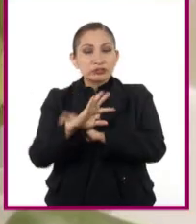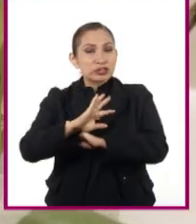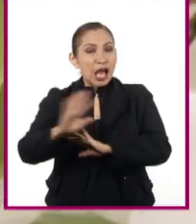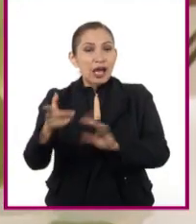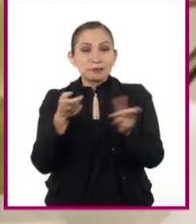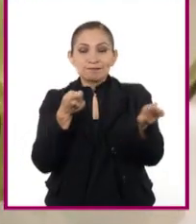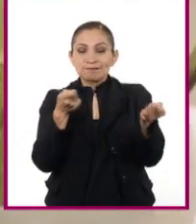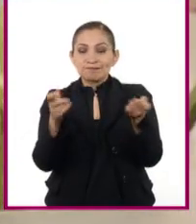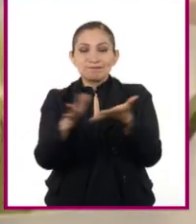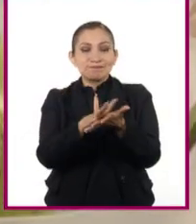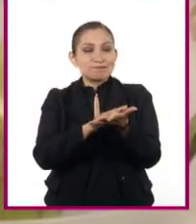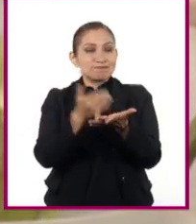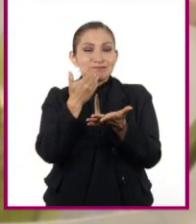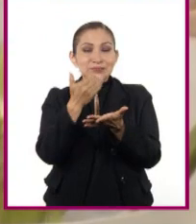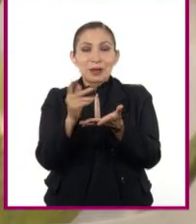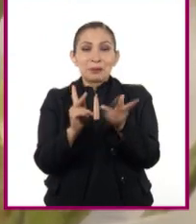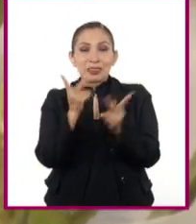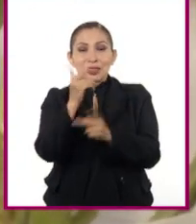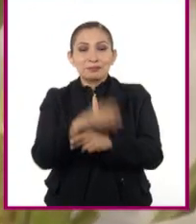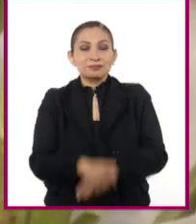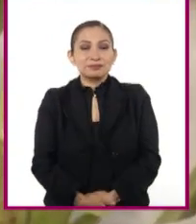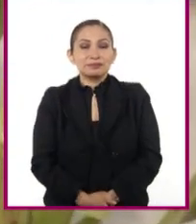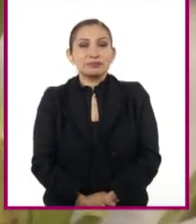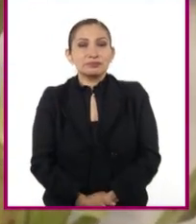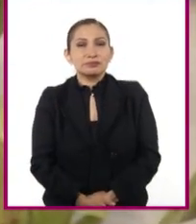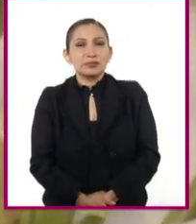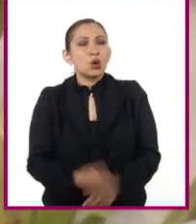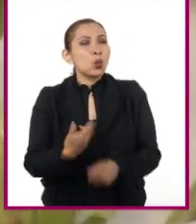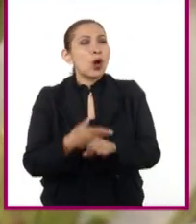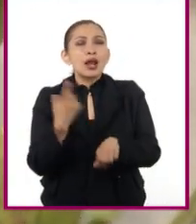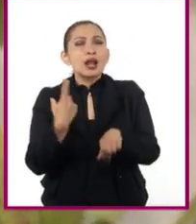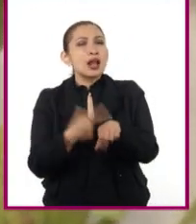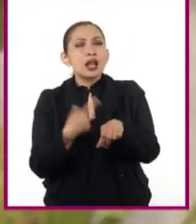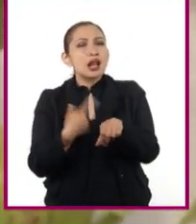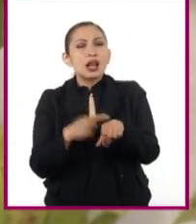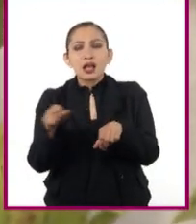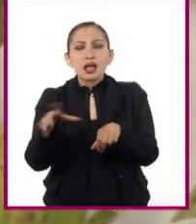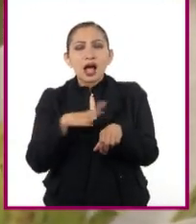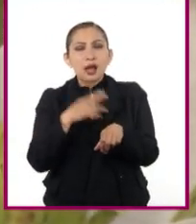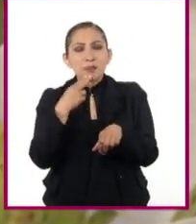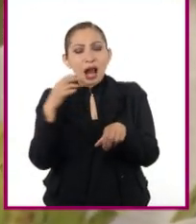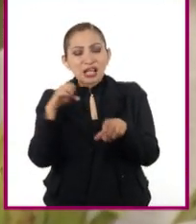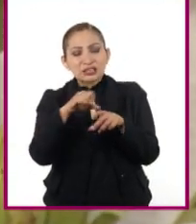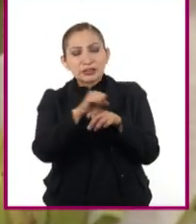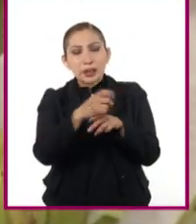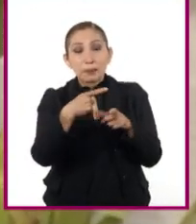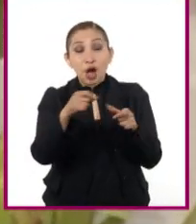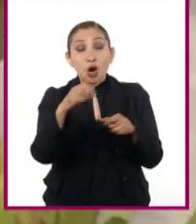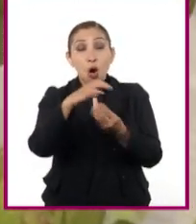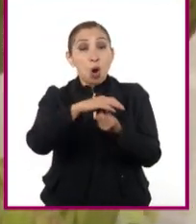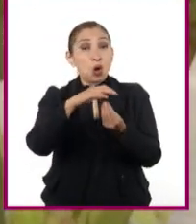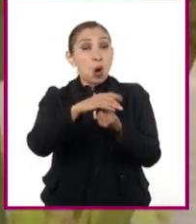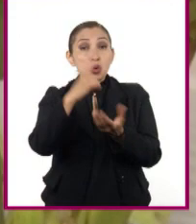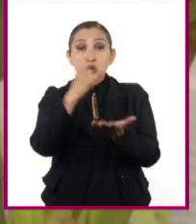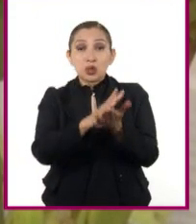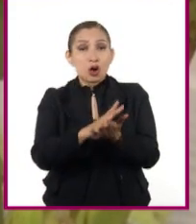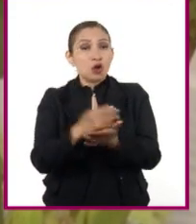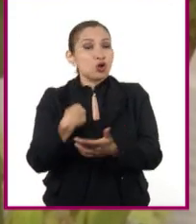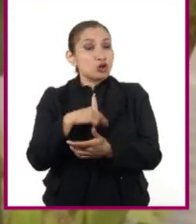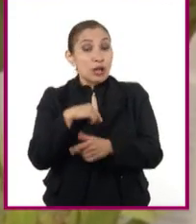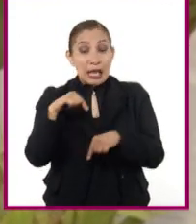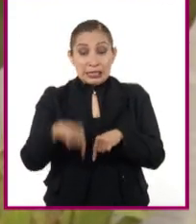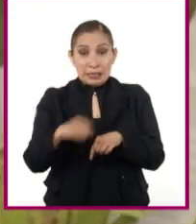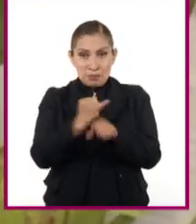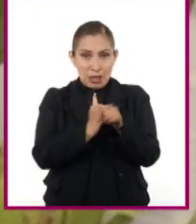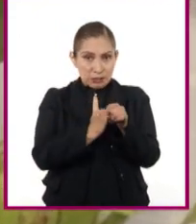poder destruir eficazmente esta planta. ¿Qué tipo de patógenos son los que ustedes están utilizando? Solamente hongos. Okay. Nosotros